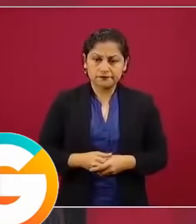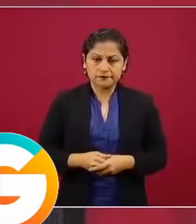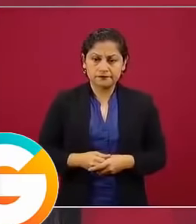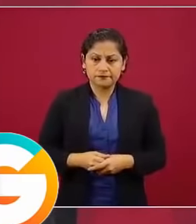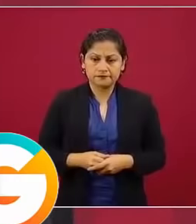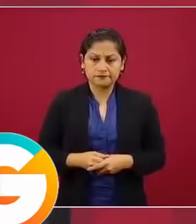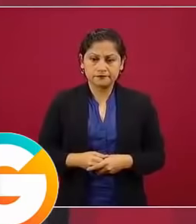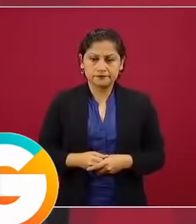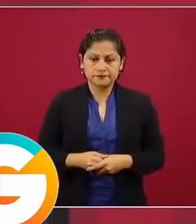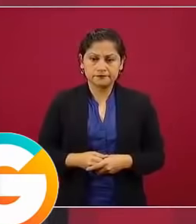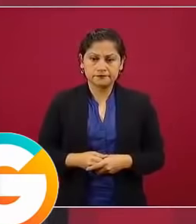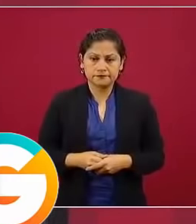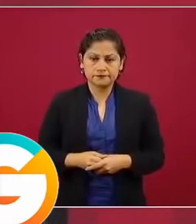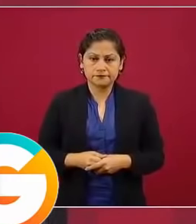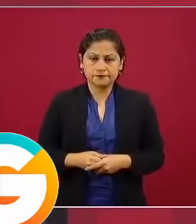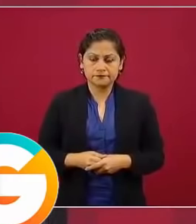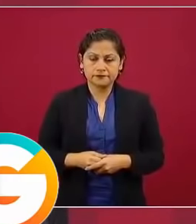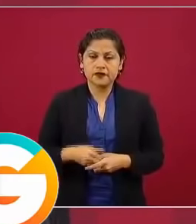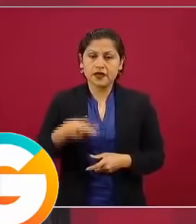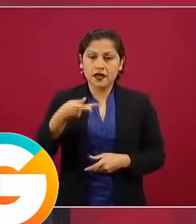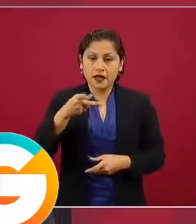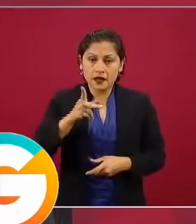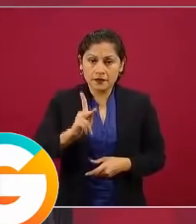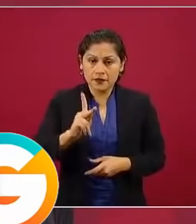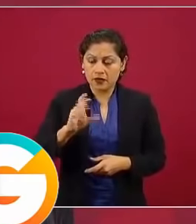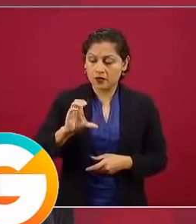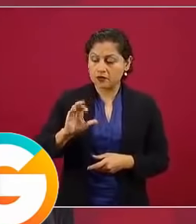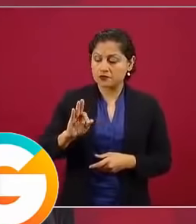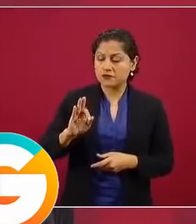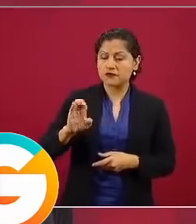que la Comisión Federal tenía que pagar,